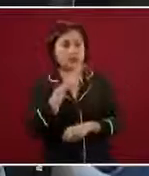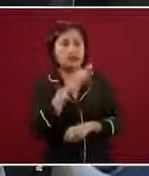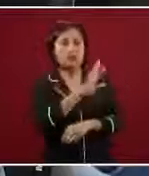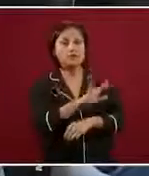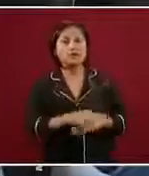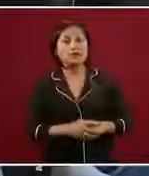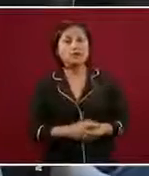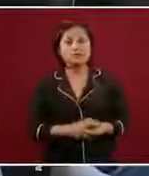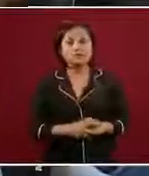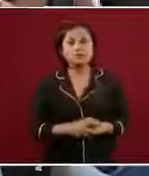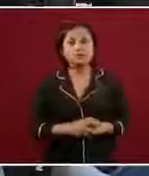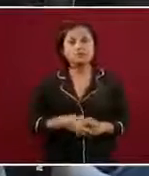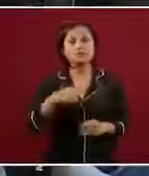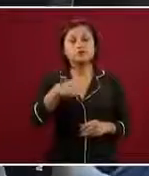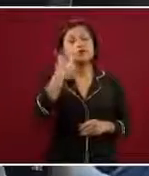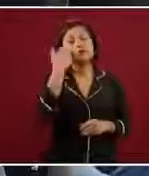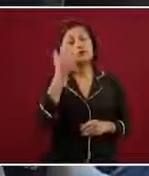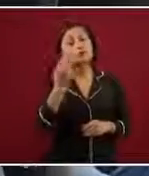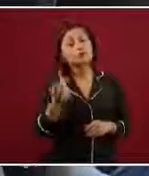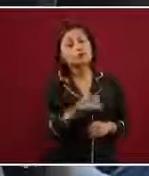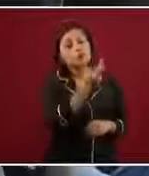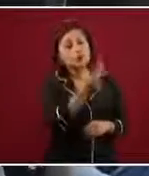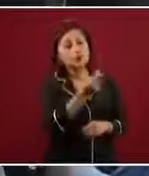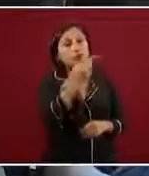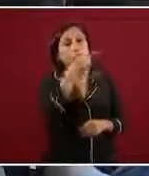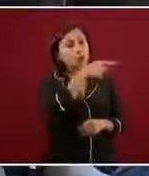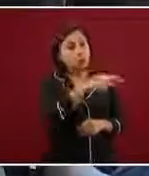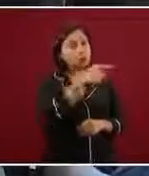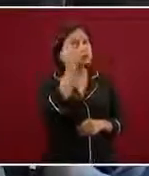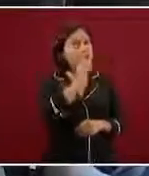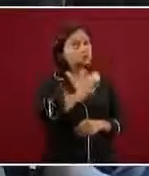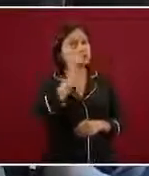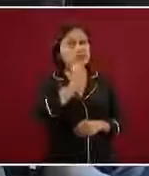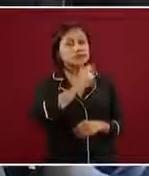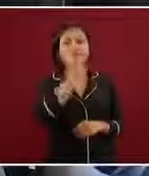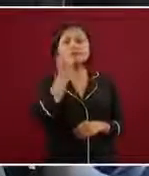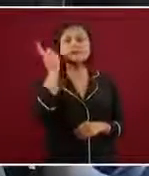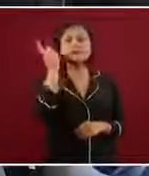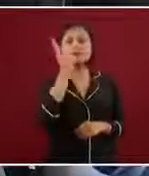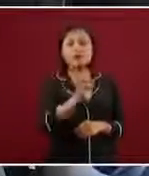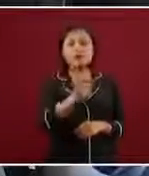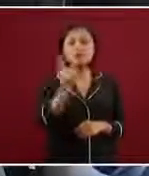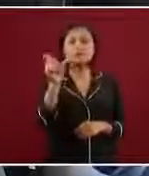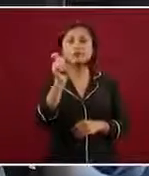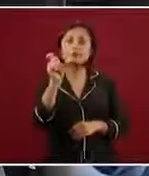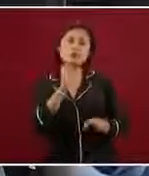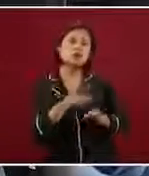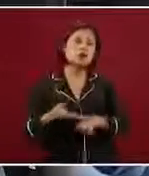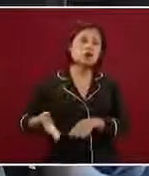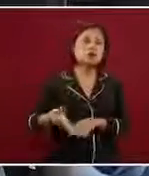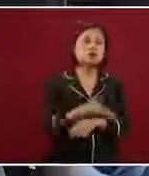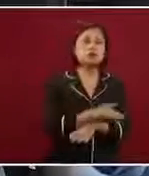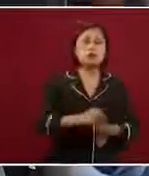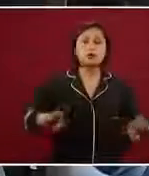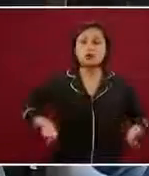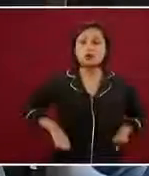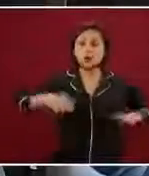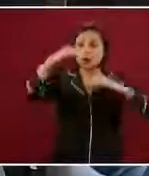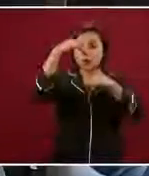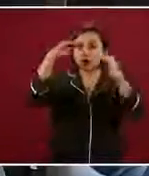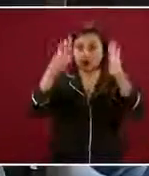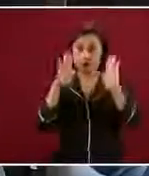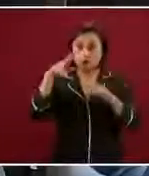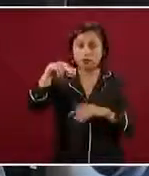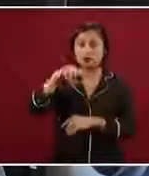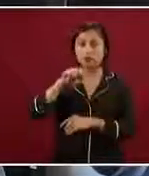Me gustaría preguntarle, usted siempre ha denunciado que durante el tiempo de los conservadores y los neoliberales, pues se